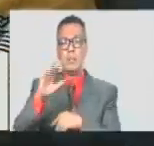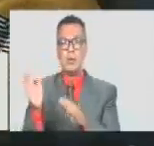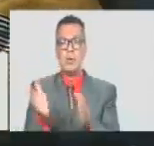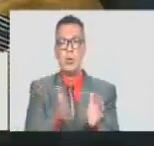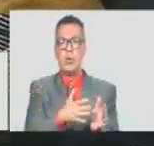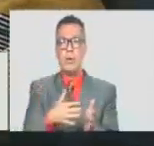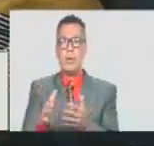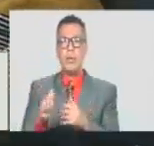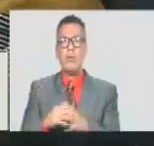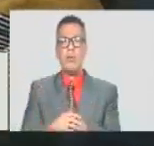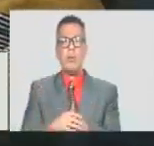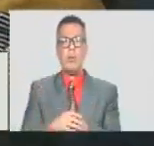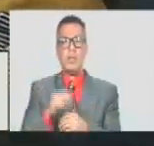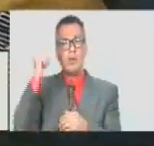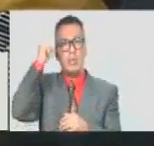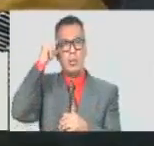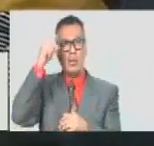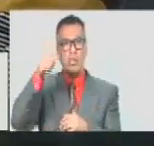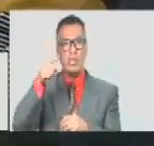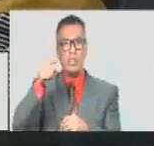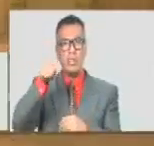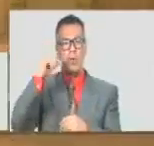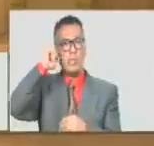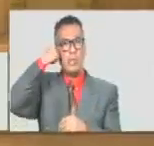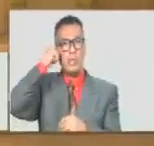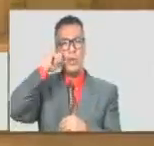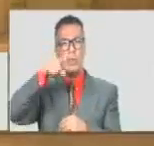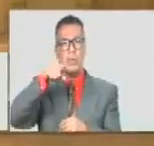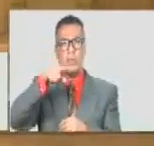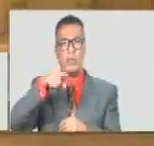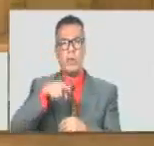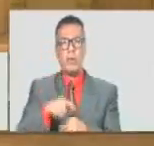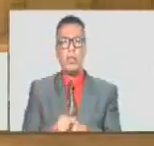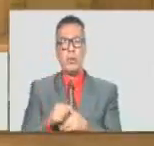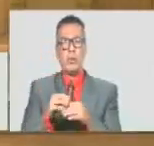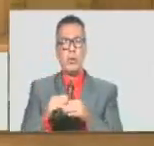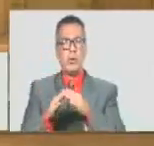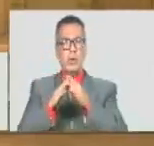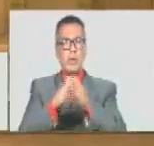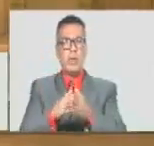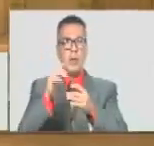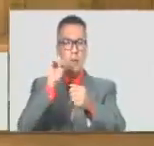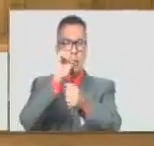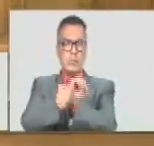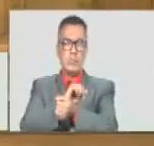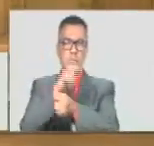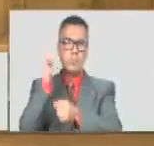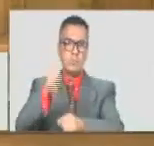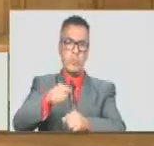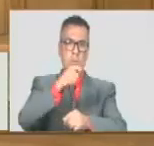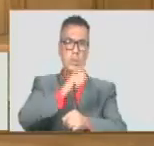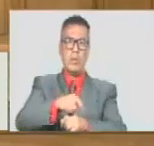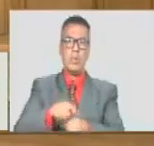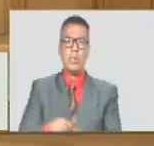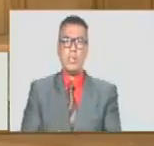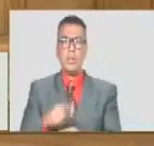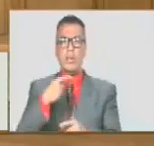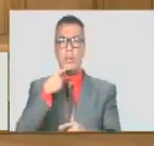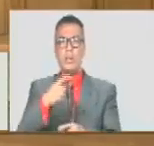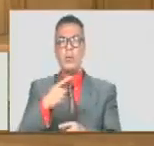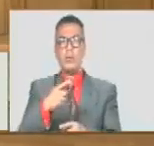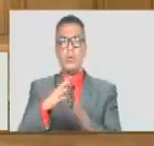marzo era el día para recordar la trata transatlántica, la esclavitud y su abolición. Fíjense cómo todas